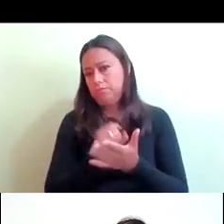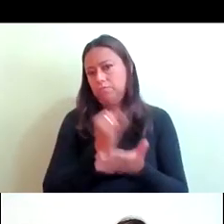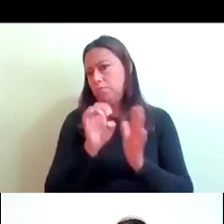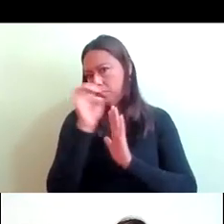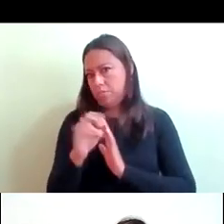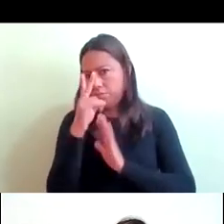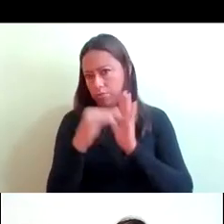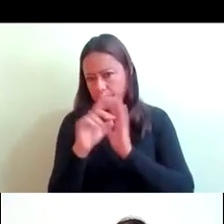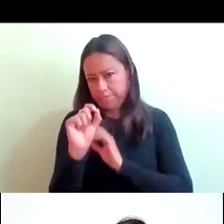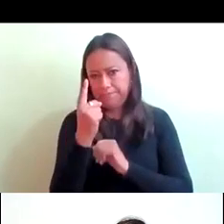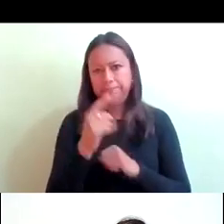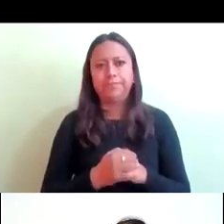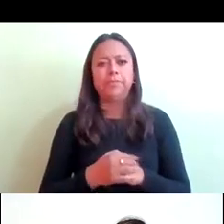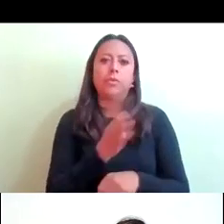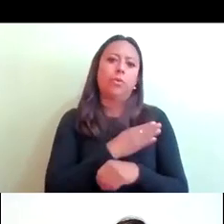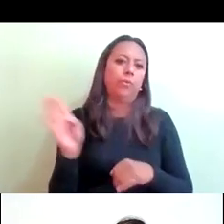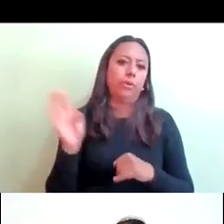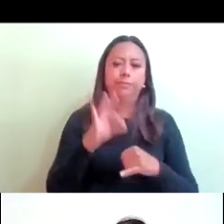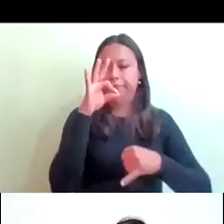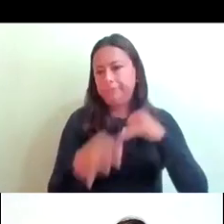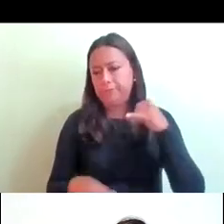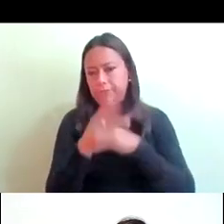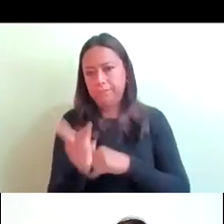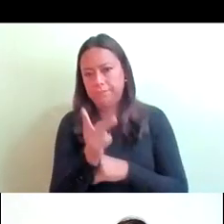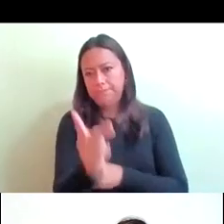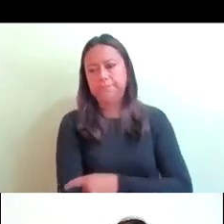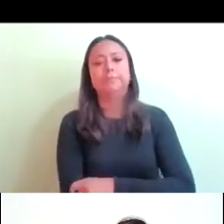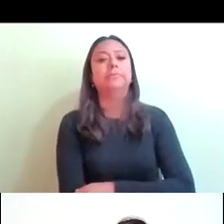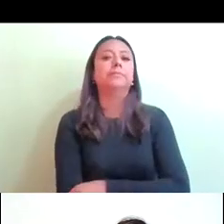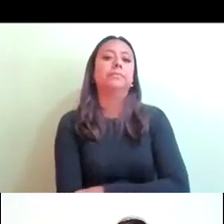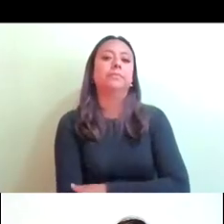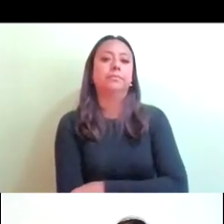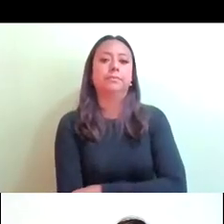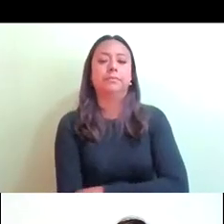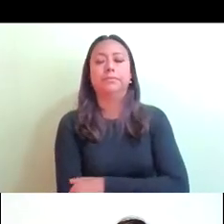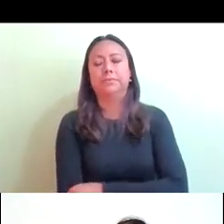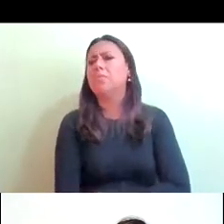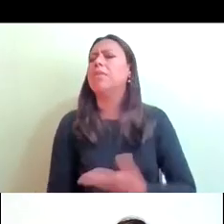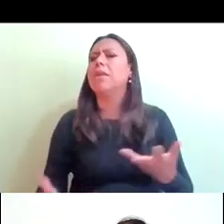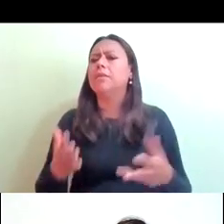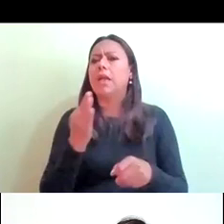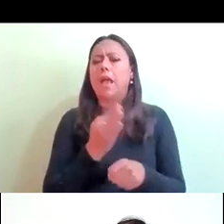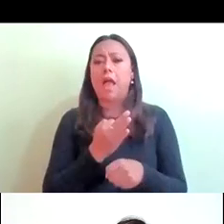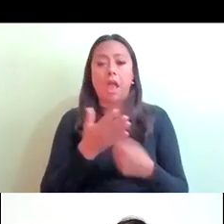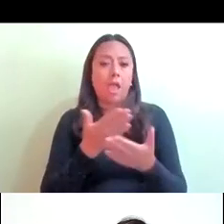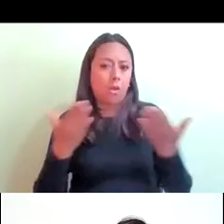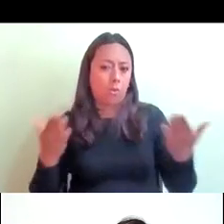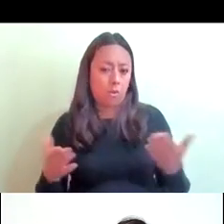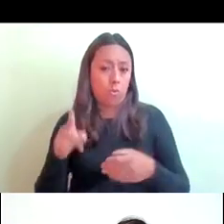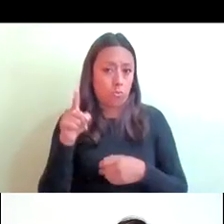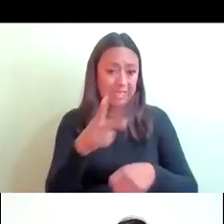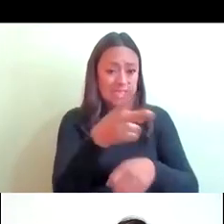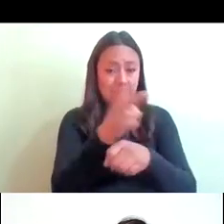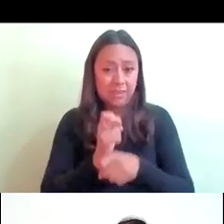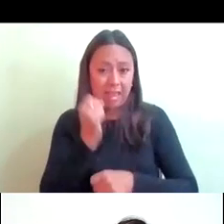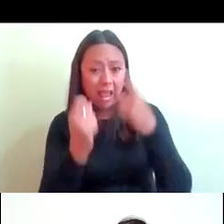Bueno, la última pregunta para no extendernos, porque este nada más es el apartado de preguntas. ¿Por qué no se invitó a ningún funcionario del gobierno a exponer ante